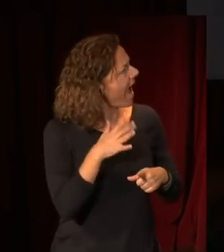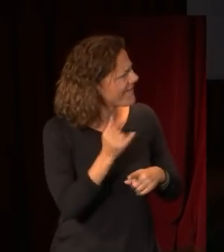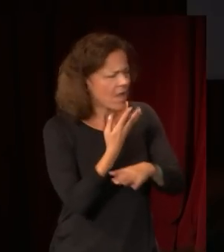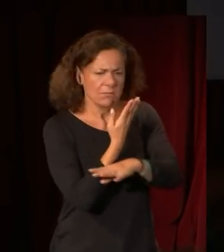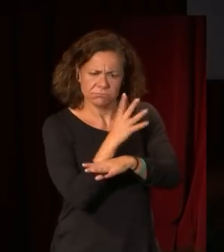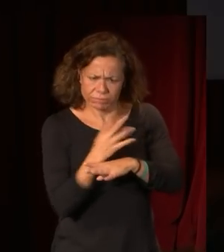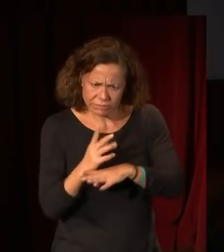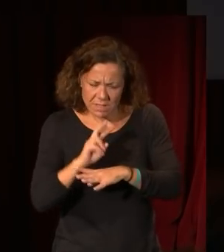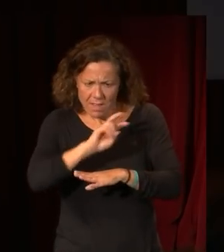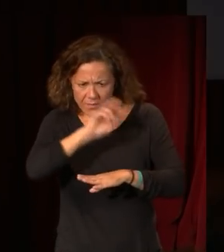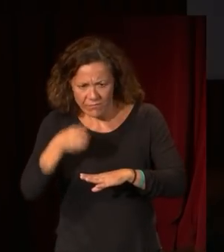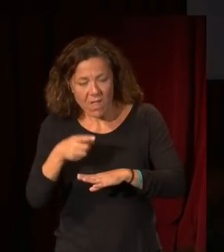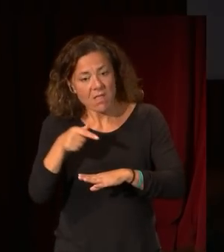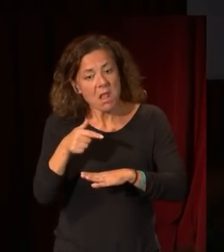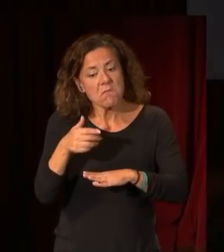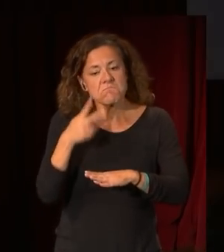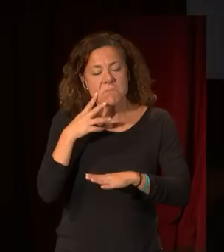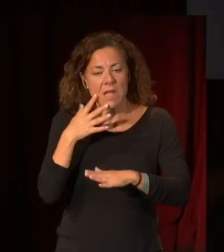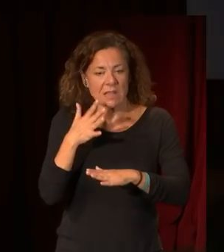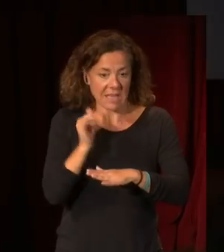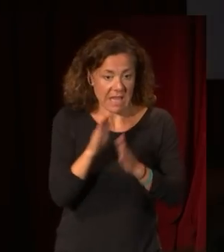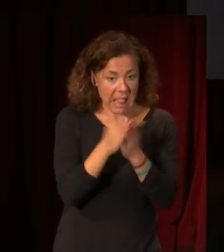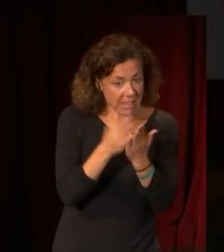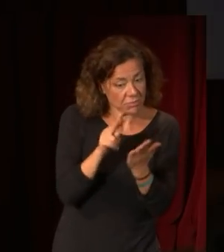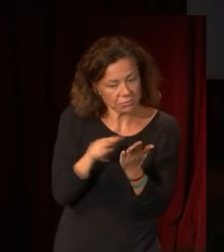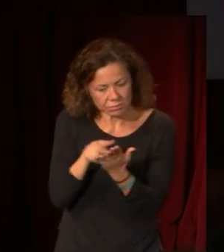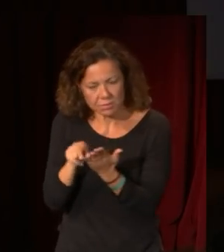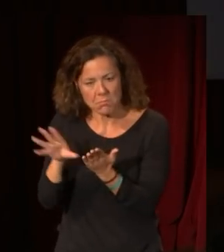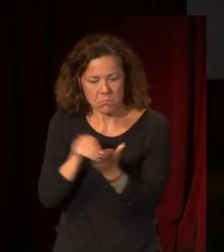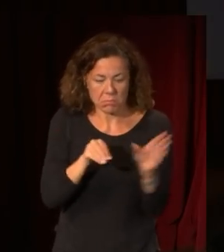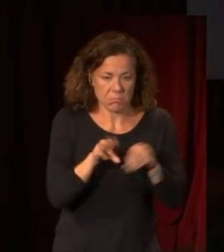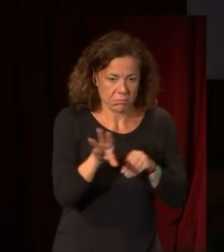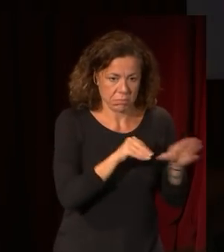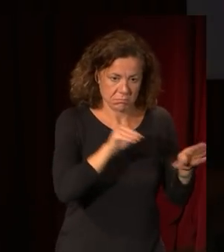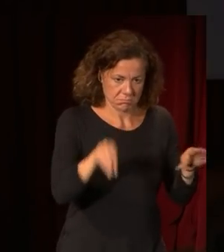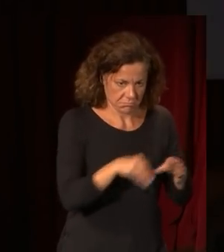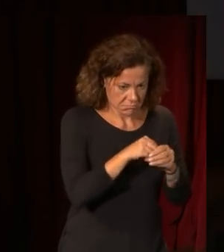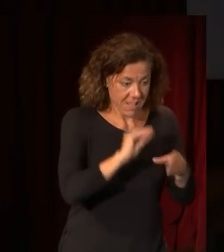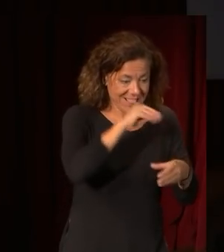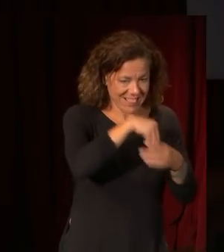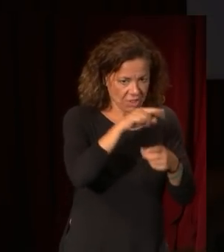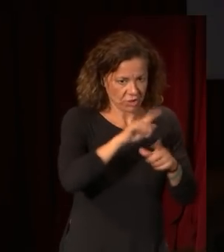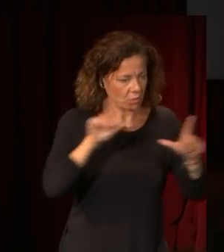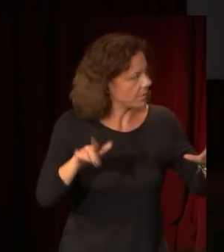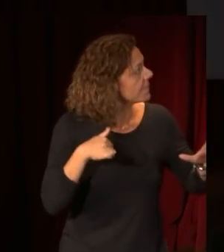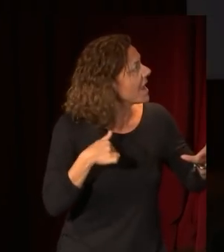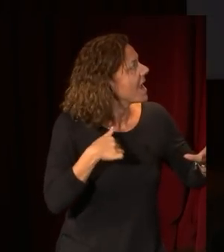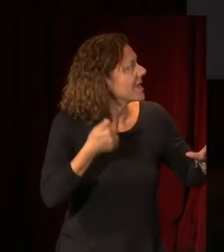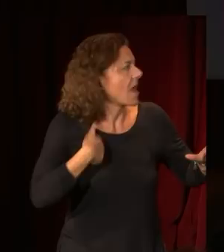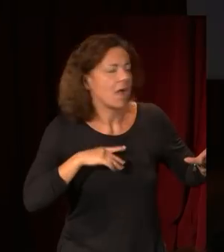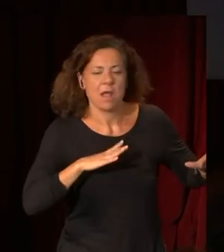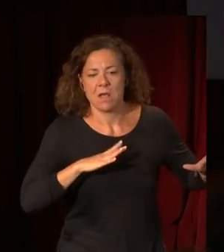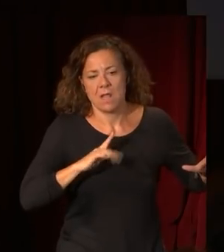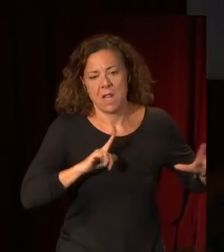y iba haciendo variaciones sobre sobre el mismo y con esto llegamos a la obra culminante a la obra magna